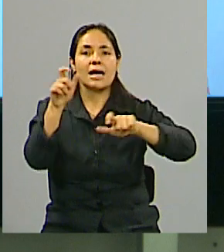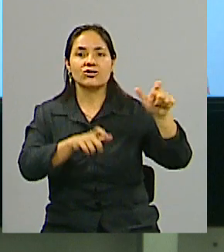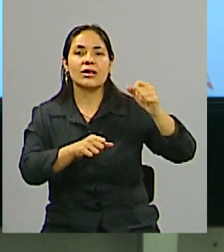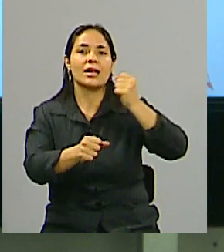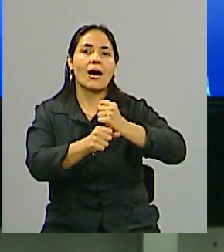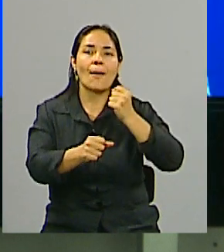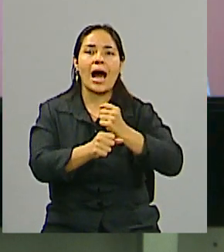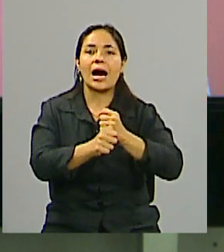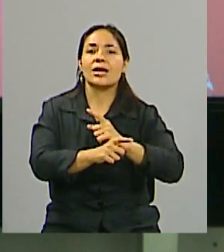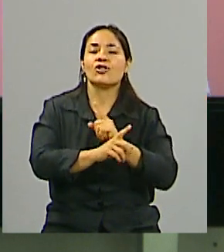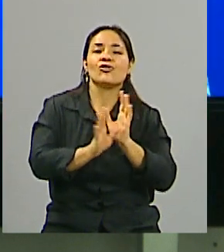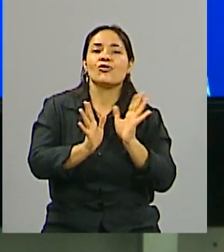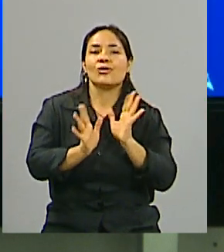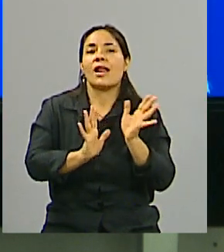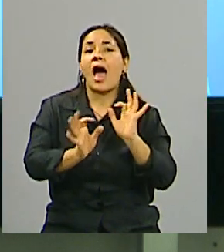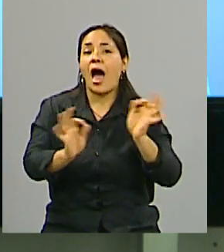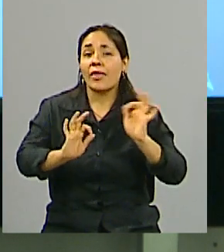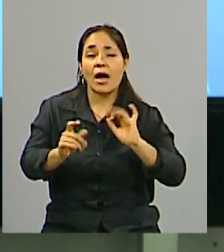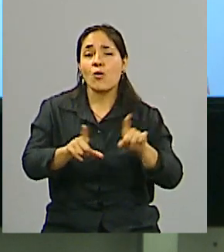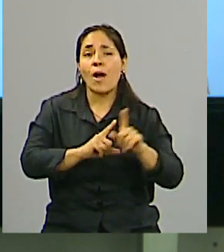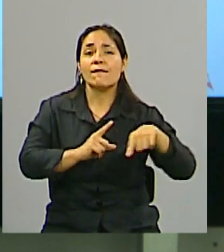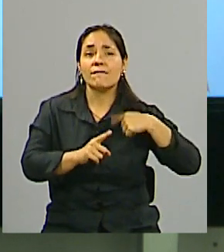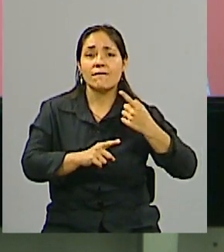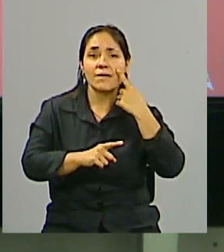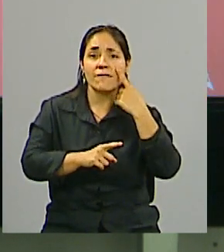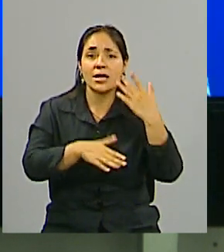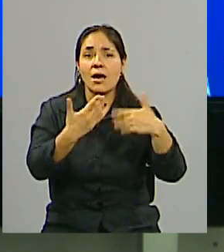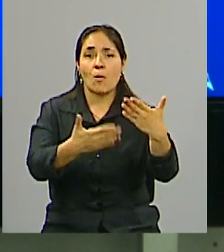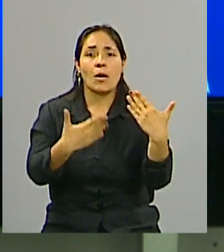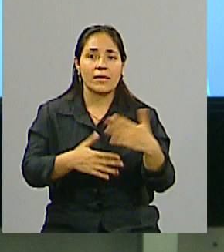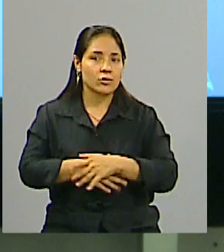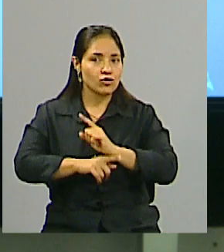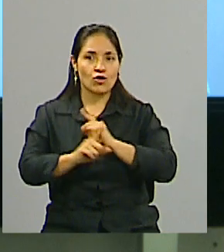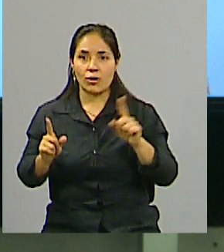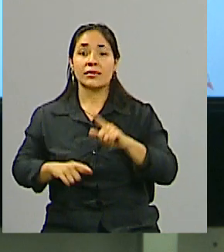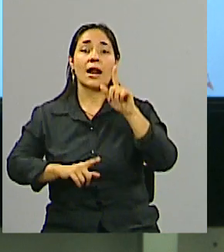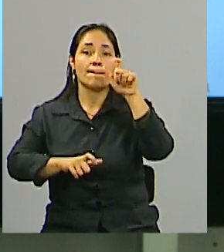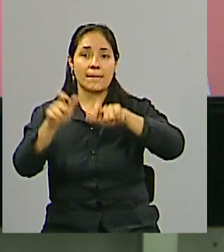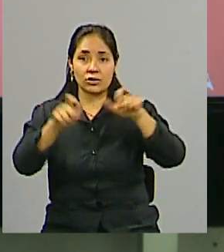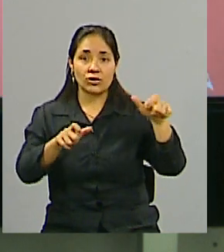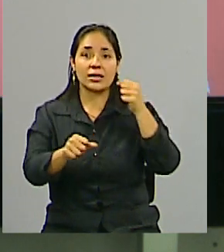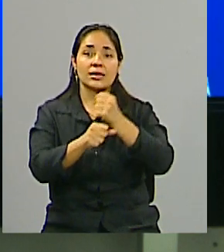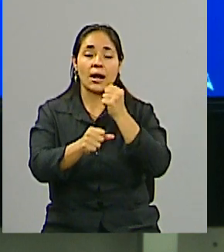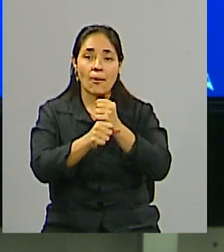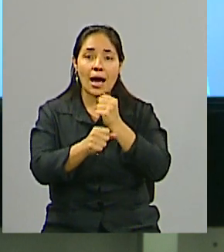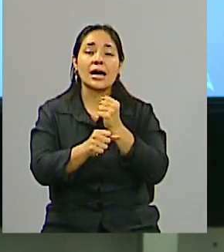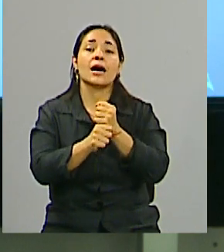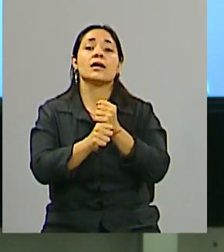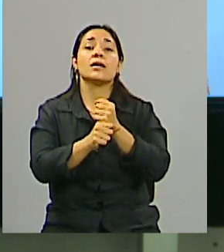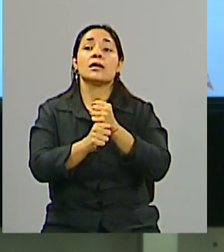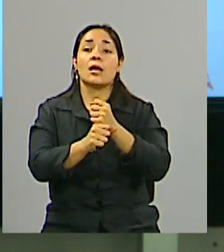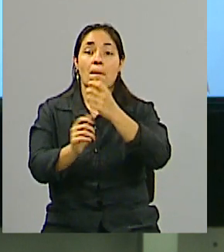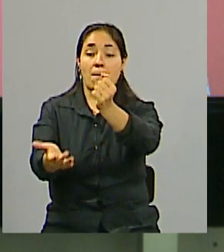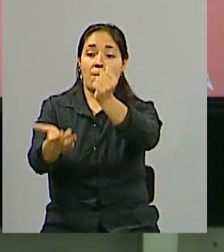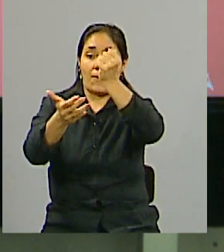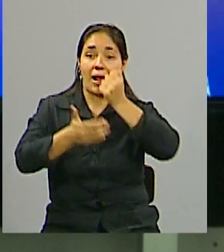sin trabajar. No, hasta las personas de la economía social y de la economía popular que reciben un plan trabajan para poder